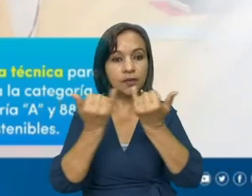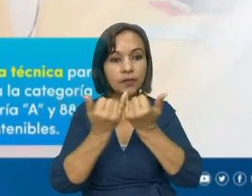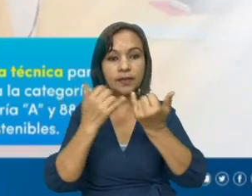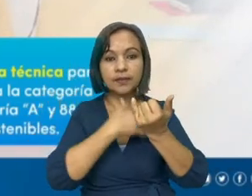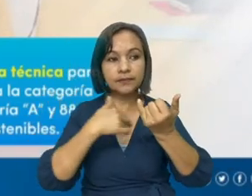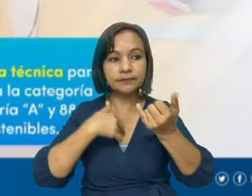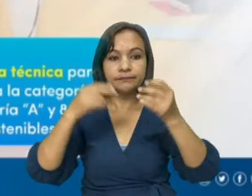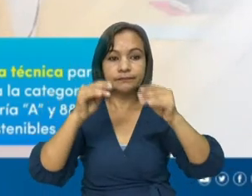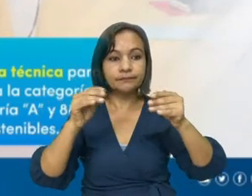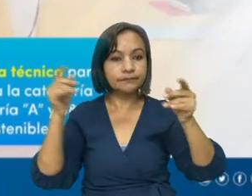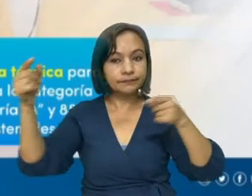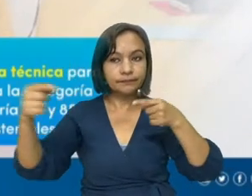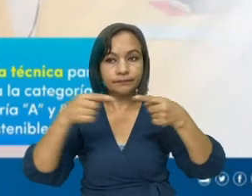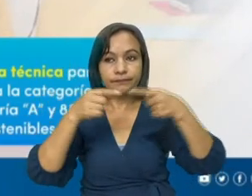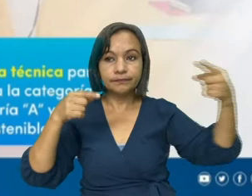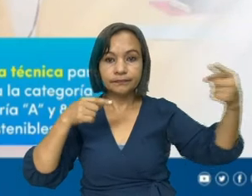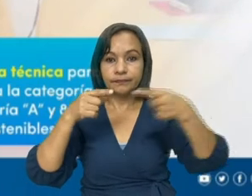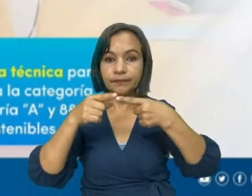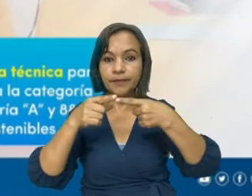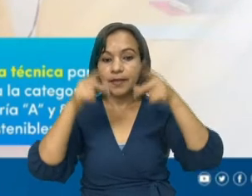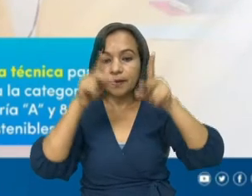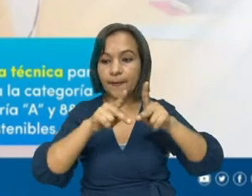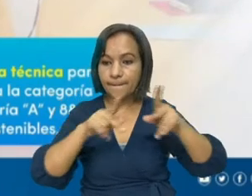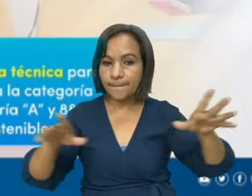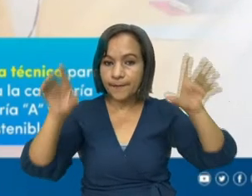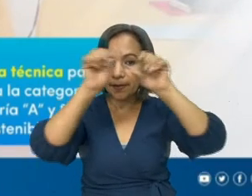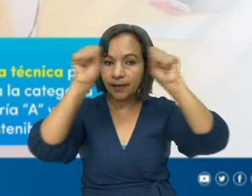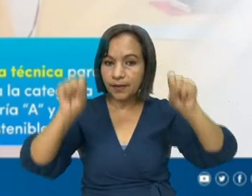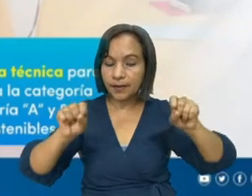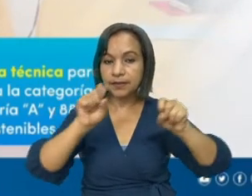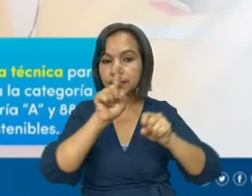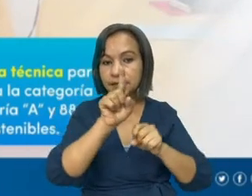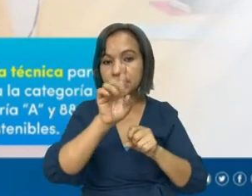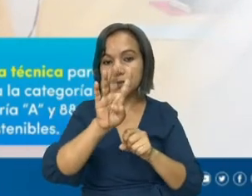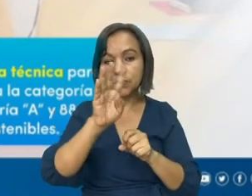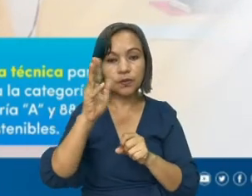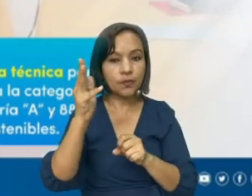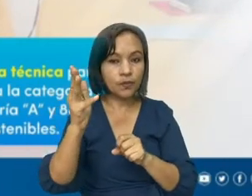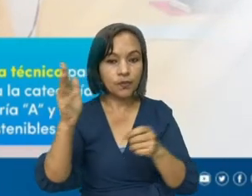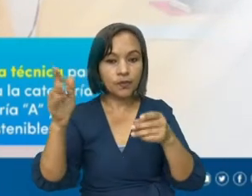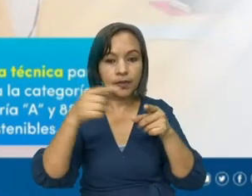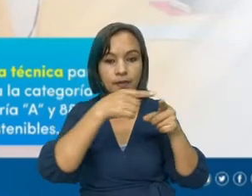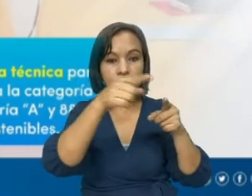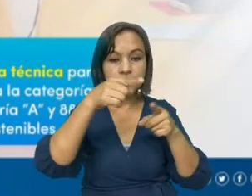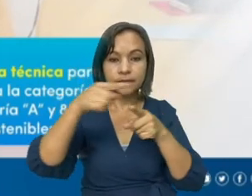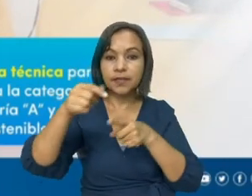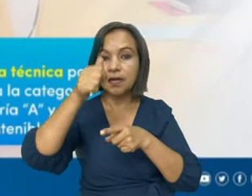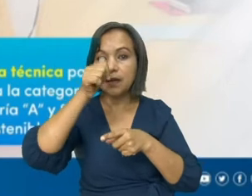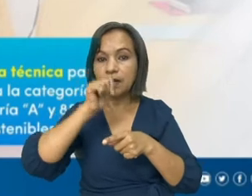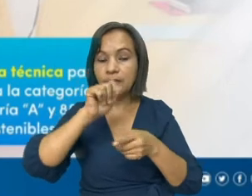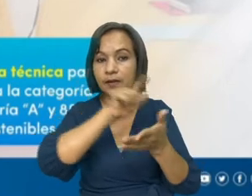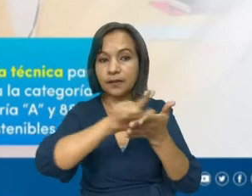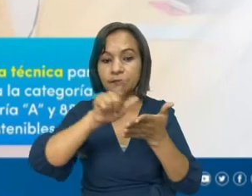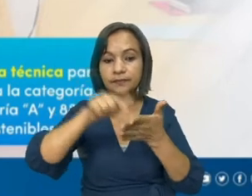a preparar la estrategia y el plan de capacitación para 149 unidades municipales de agua y